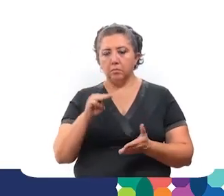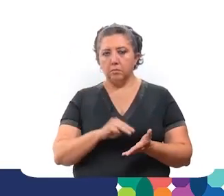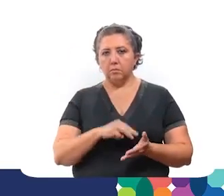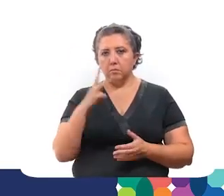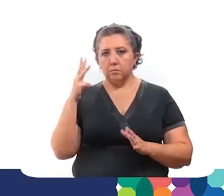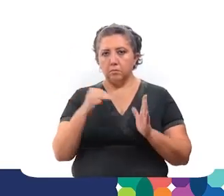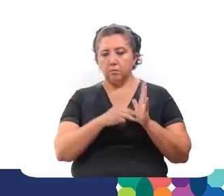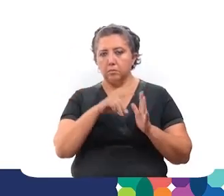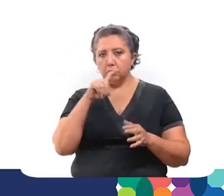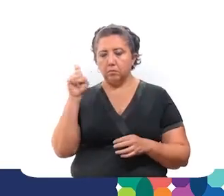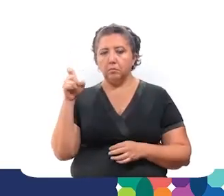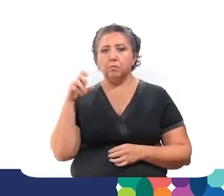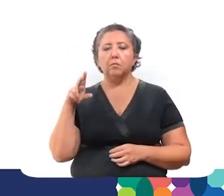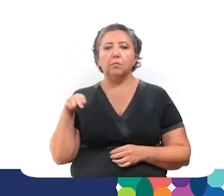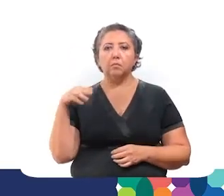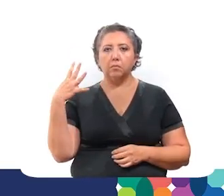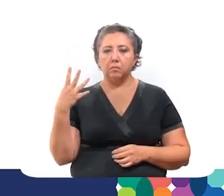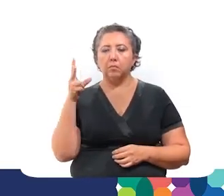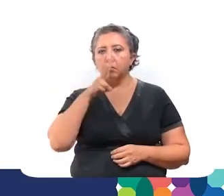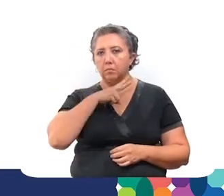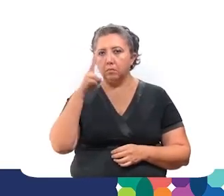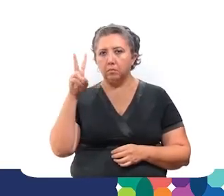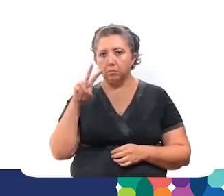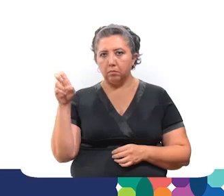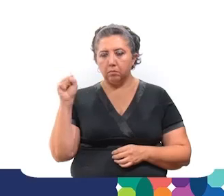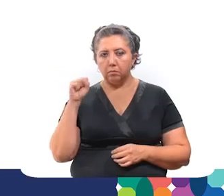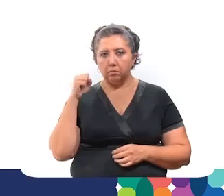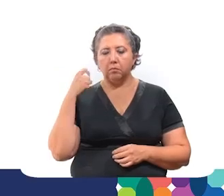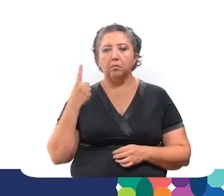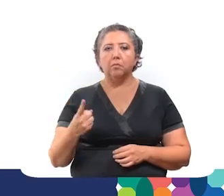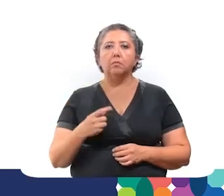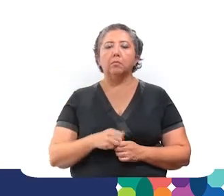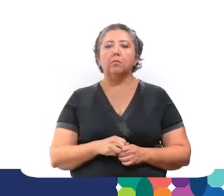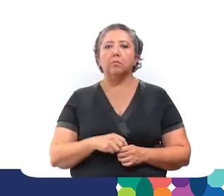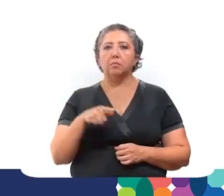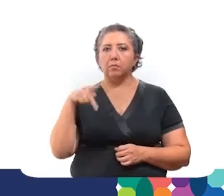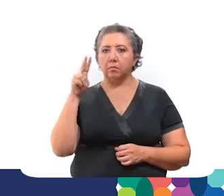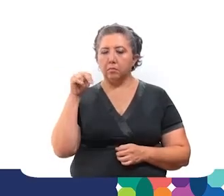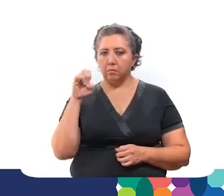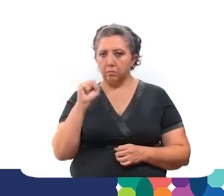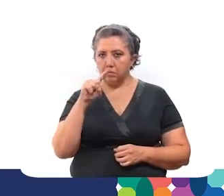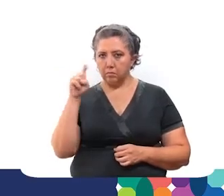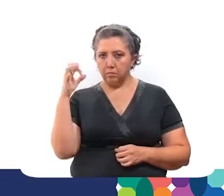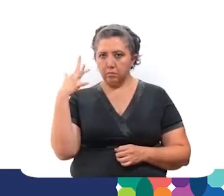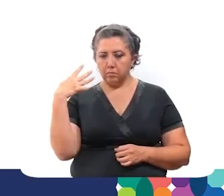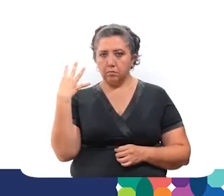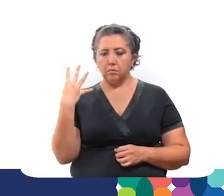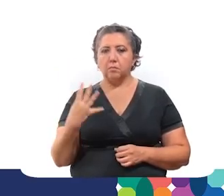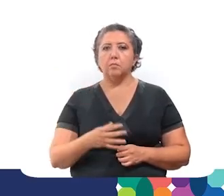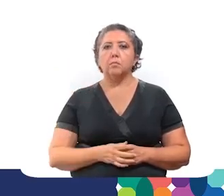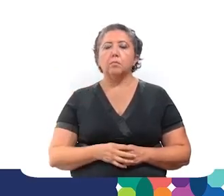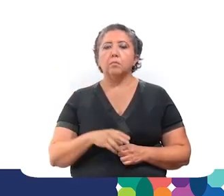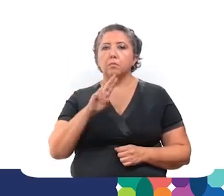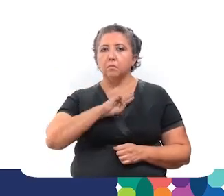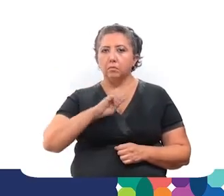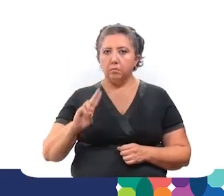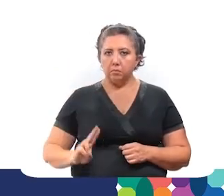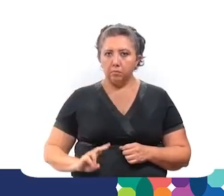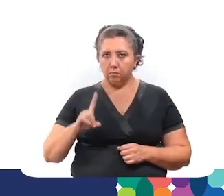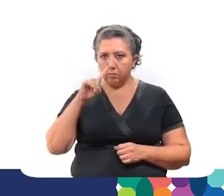con 3.184, Valladolid 261, Canacín 154,